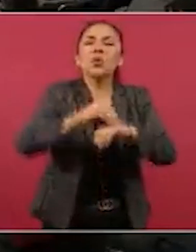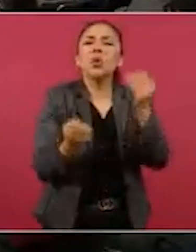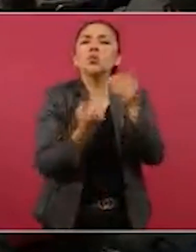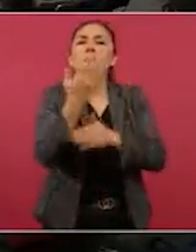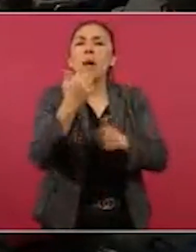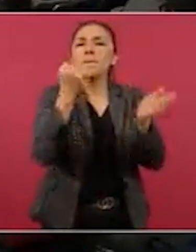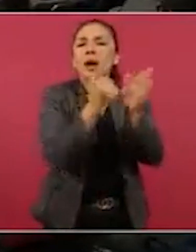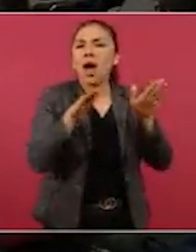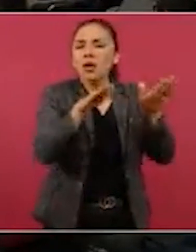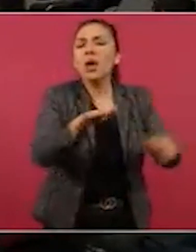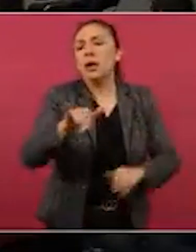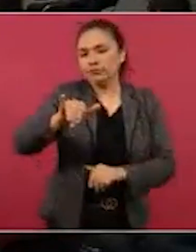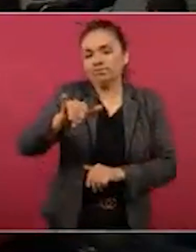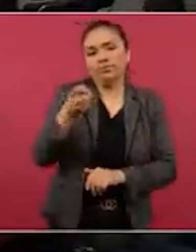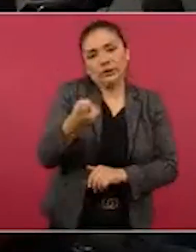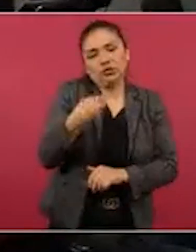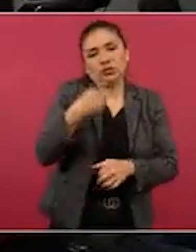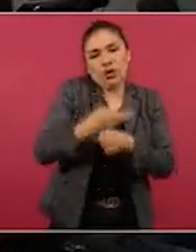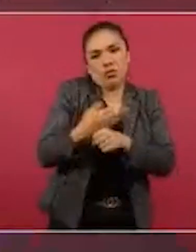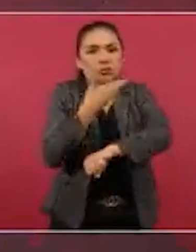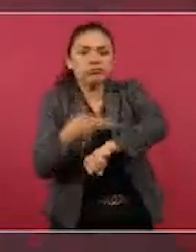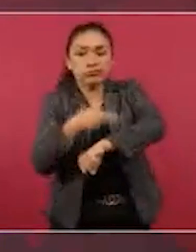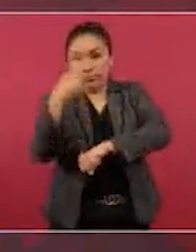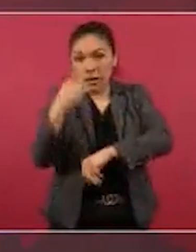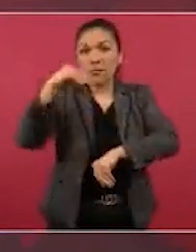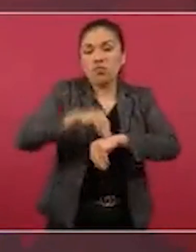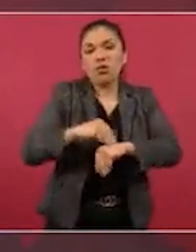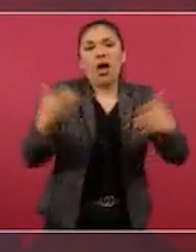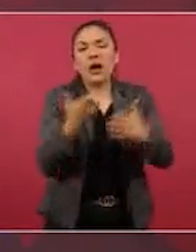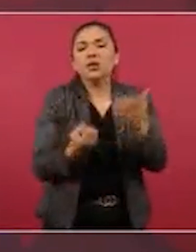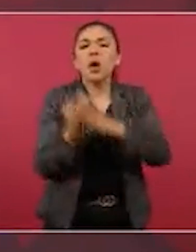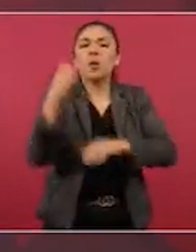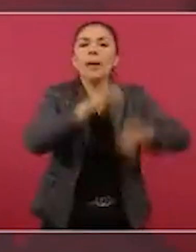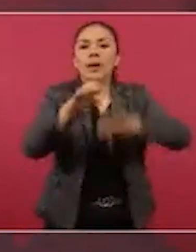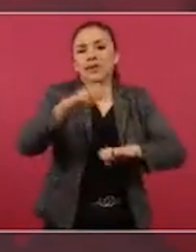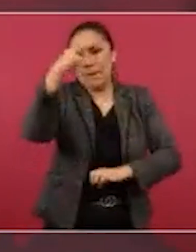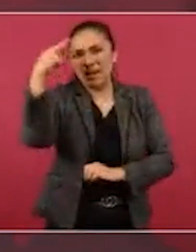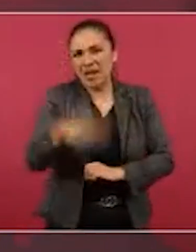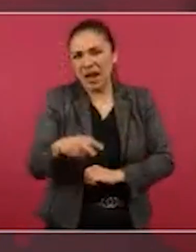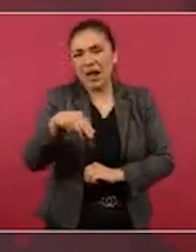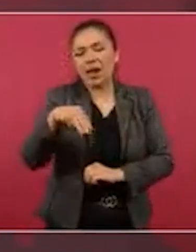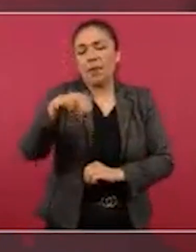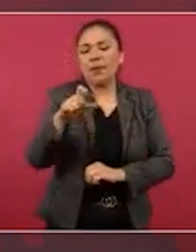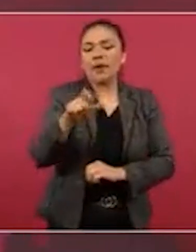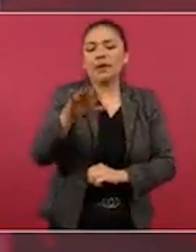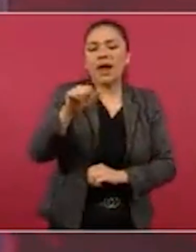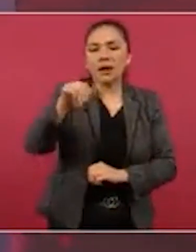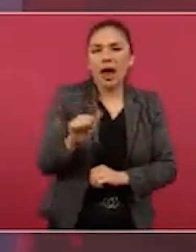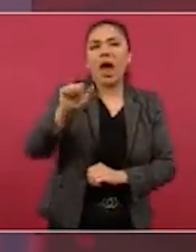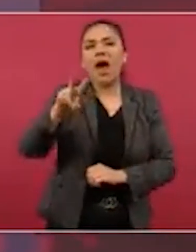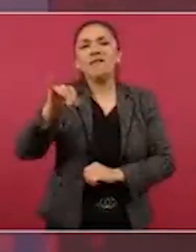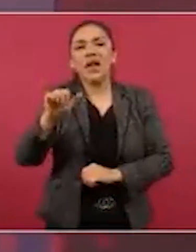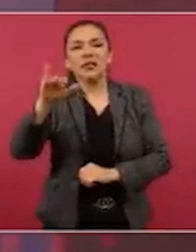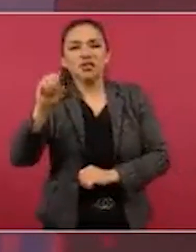Avión presidencial no será parte de Mexicana de Aviación, AMLO. En la conferencia matutina, el presidente Andrés Manuel López Obrador aseguró que